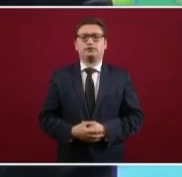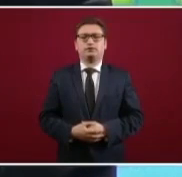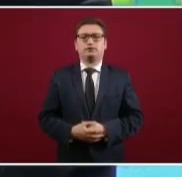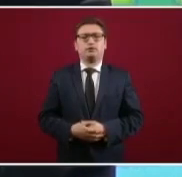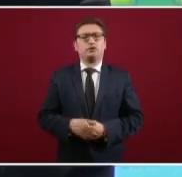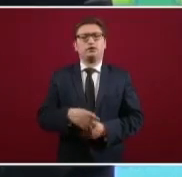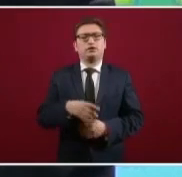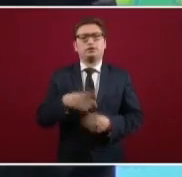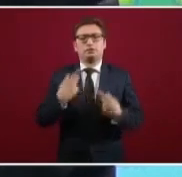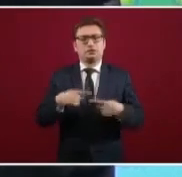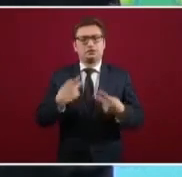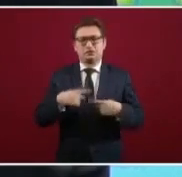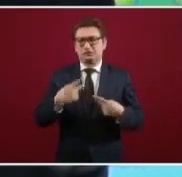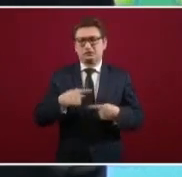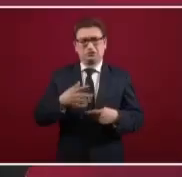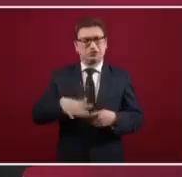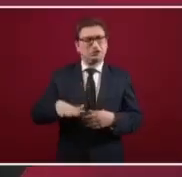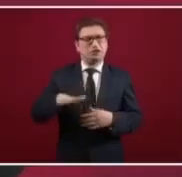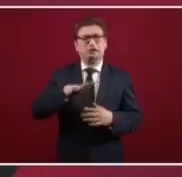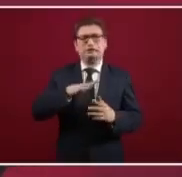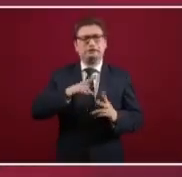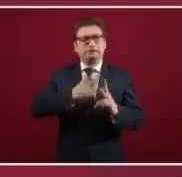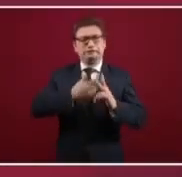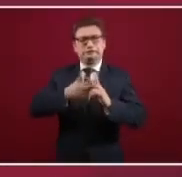la pérdida de vidas humanas